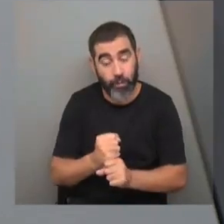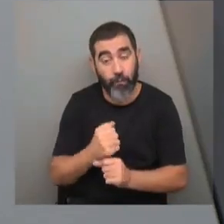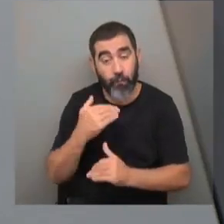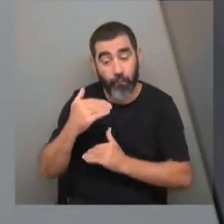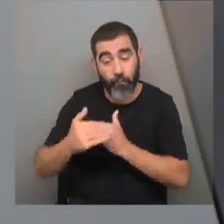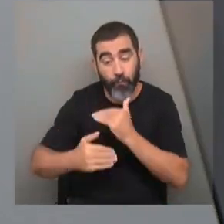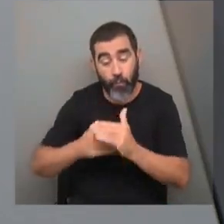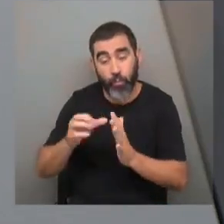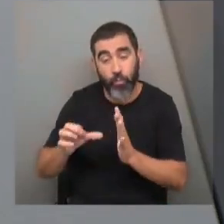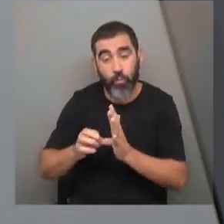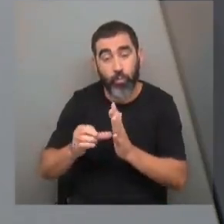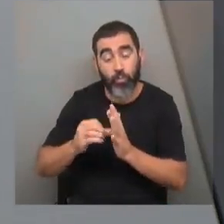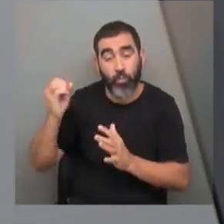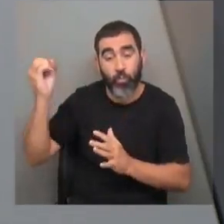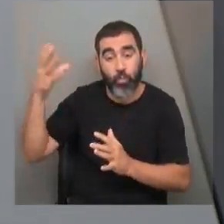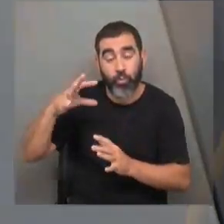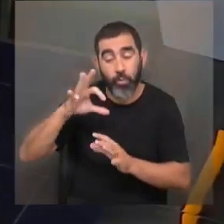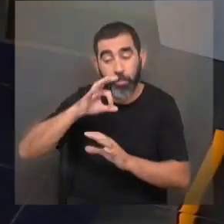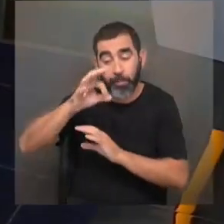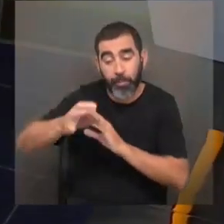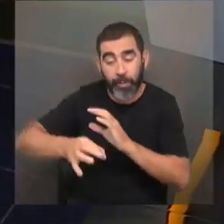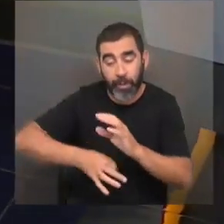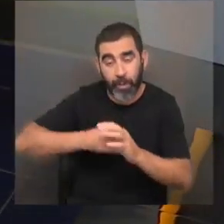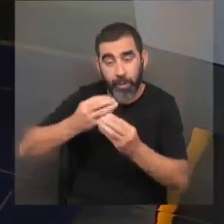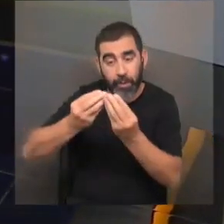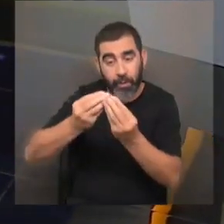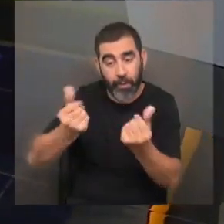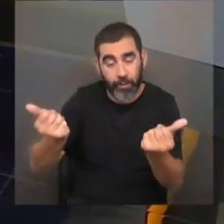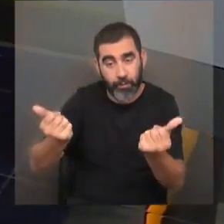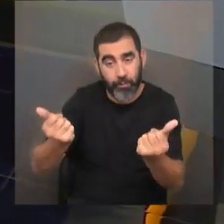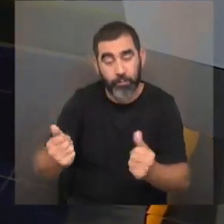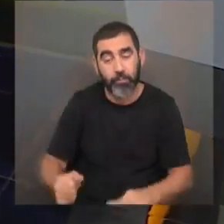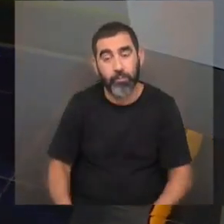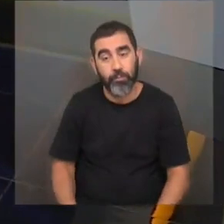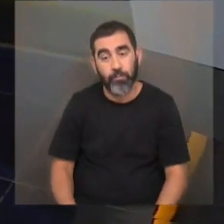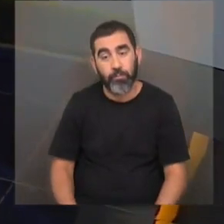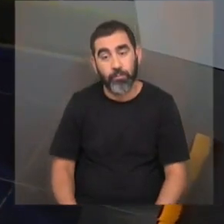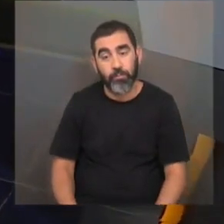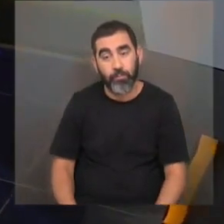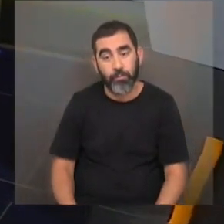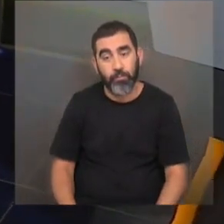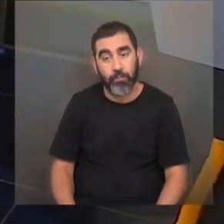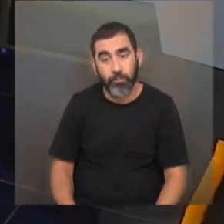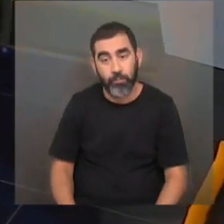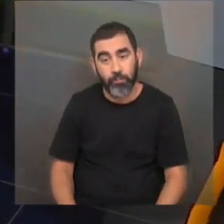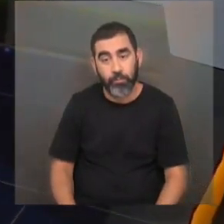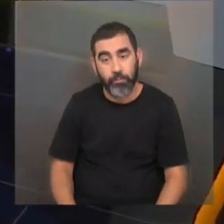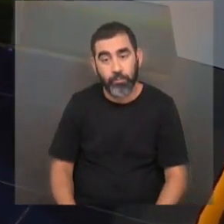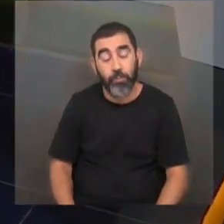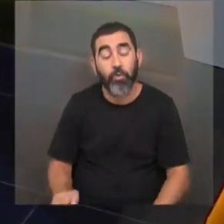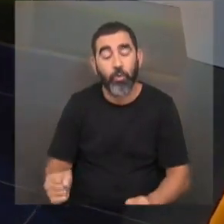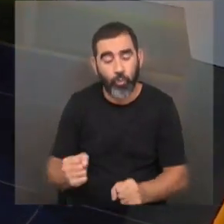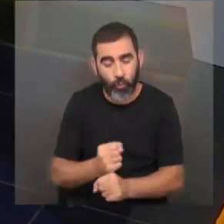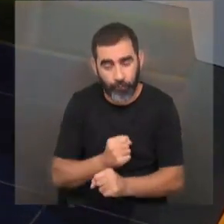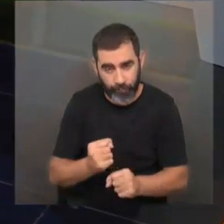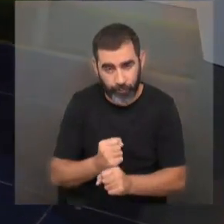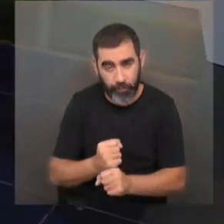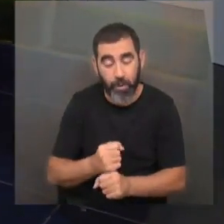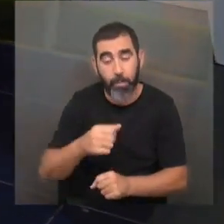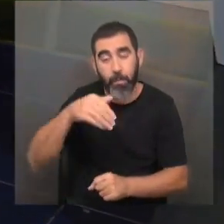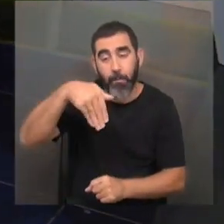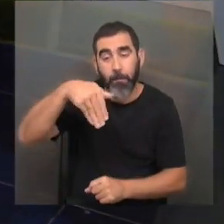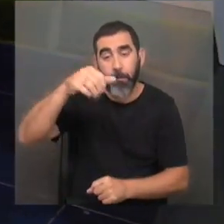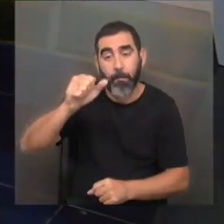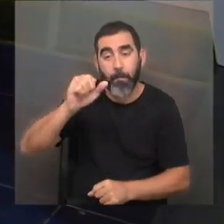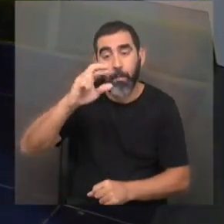de los sistemas solares, los planetas pequeños interiores terminan desapareciendo. Lo cual confirma de que Júpiter, Mercurio,